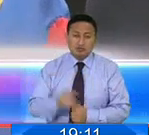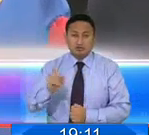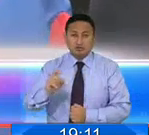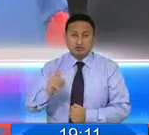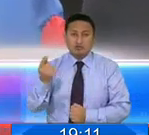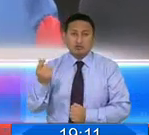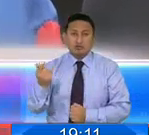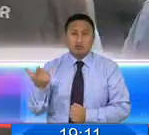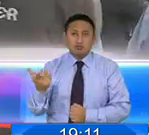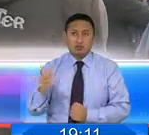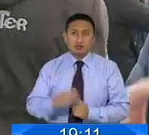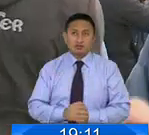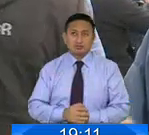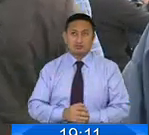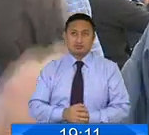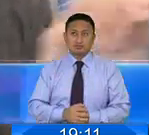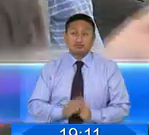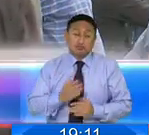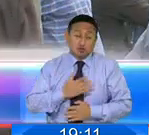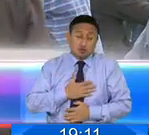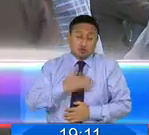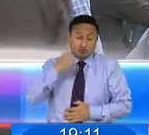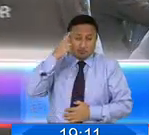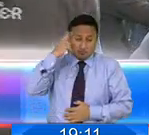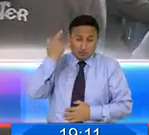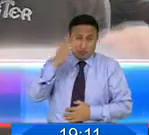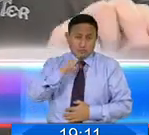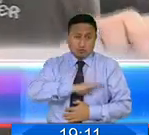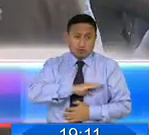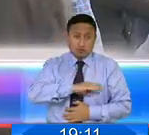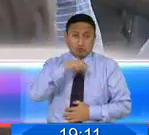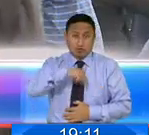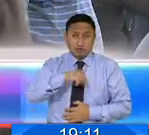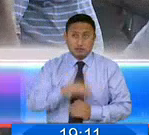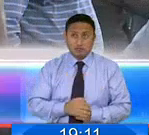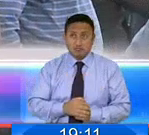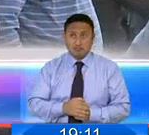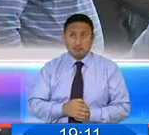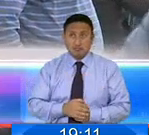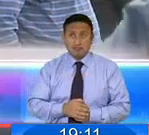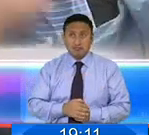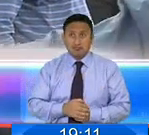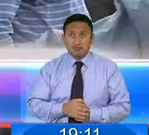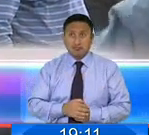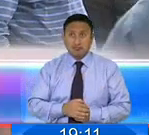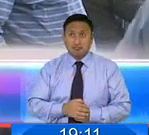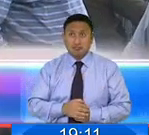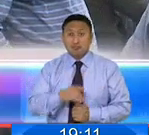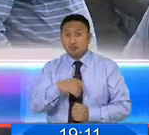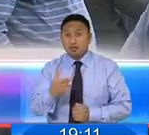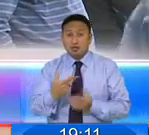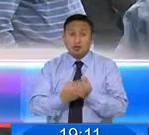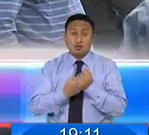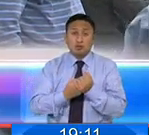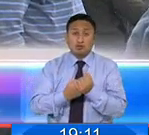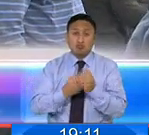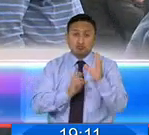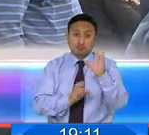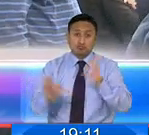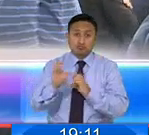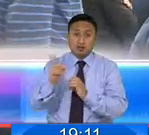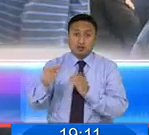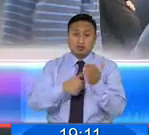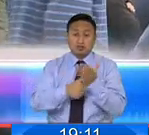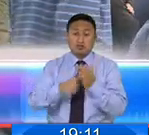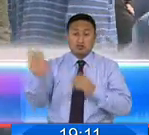en condiciones adecuadas. Yo pienso que los municipios podamos transferir pocos o bastantes recursos económicos directamente al